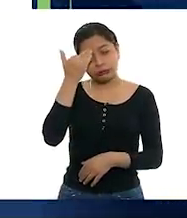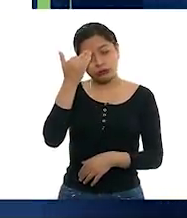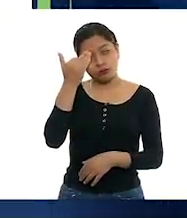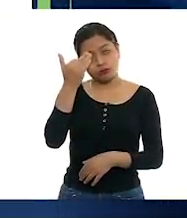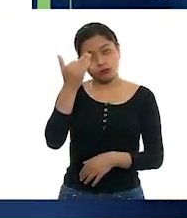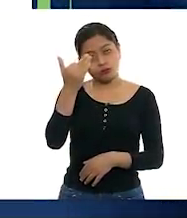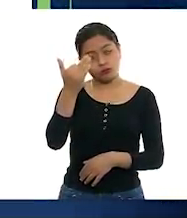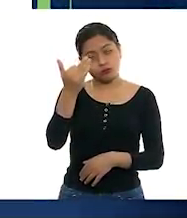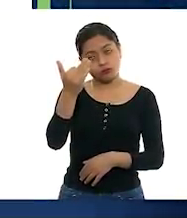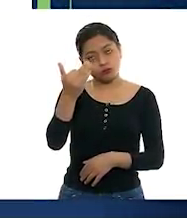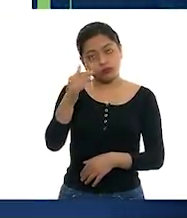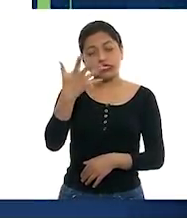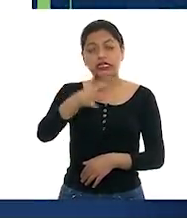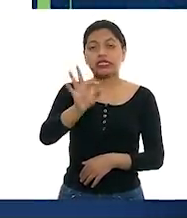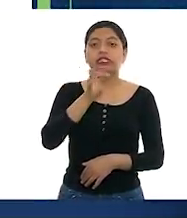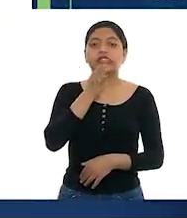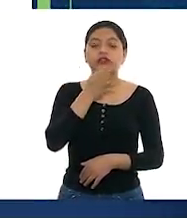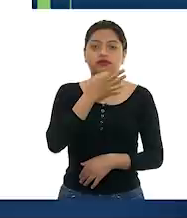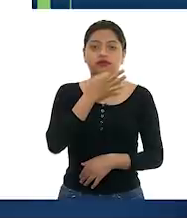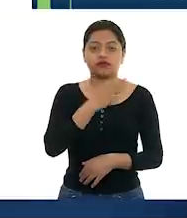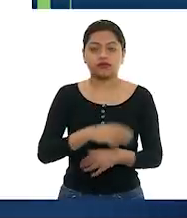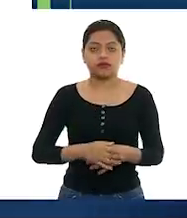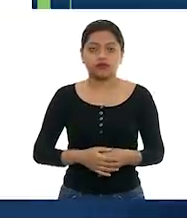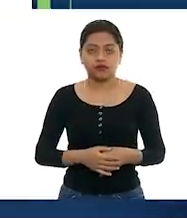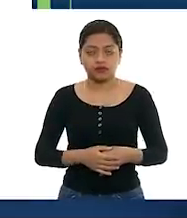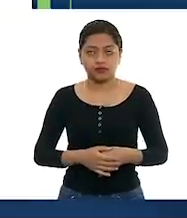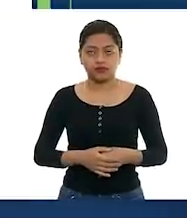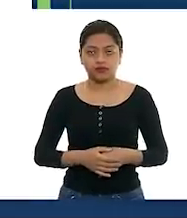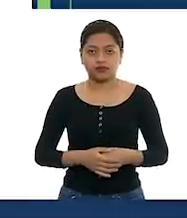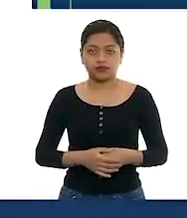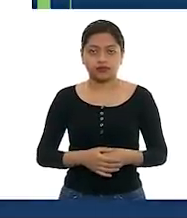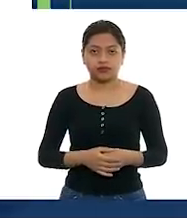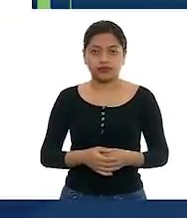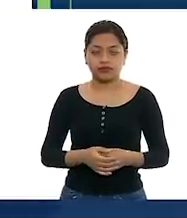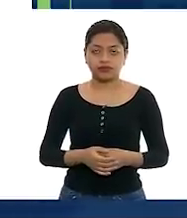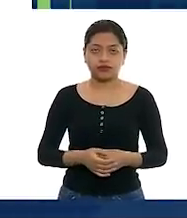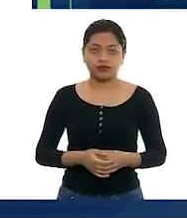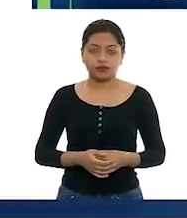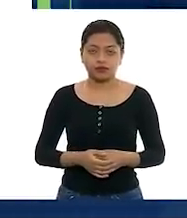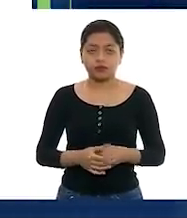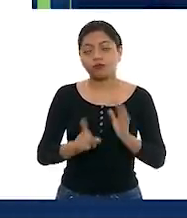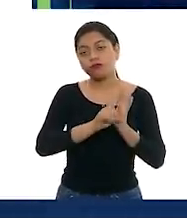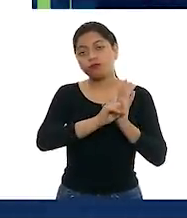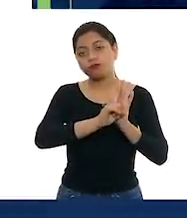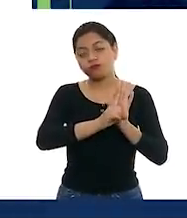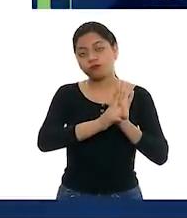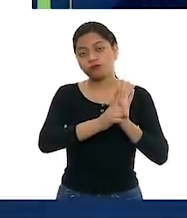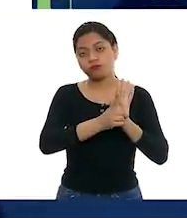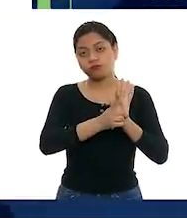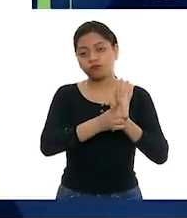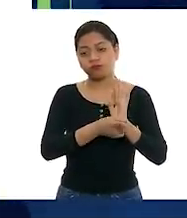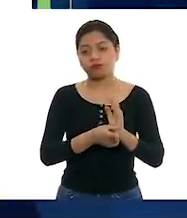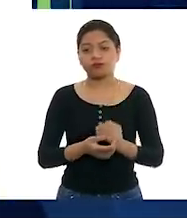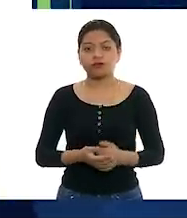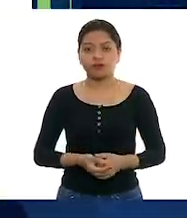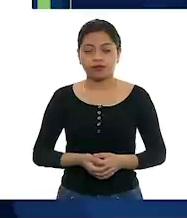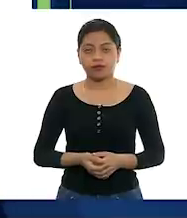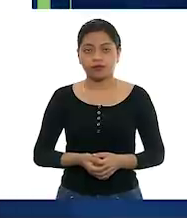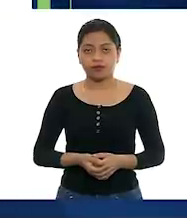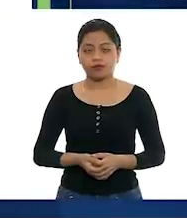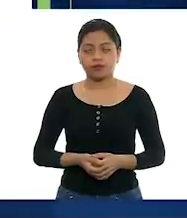esperar 10 minutitos más. Tic, tic, tic, tic, tic, tic, tic.